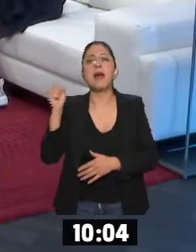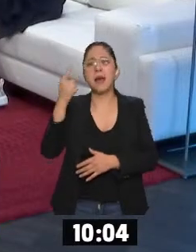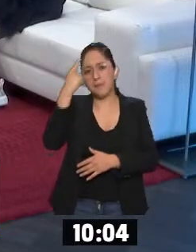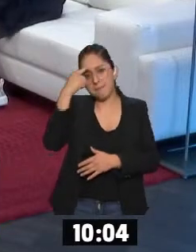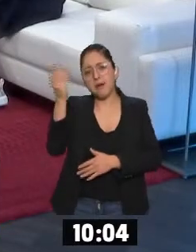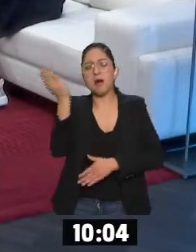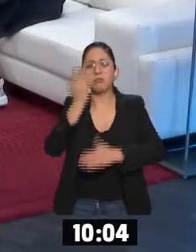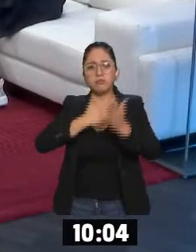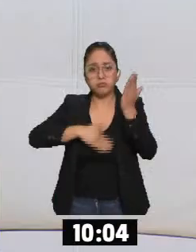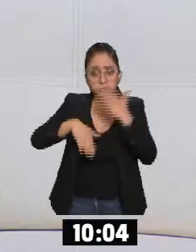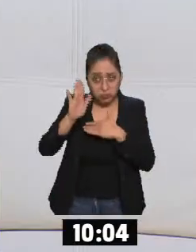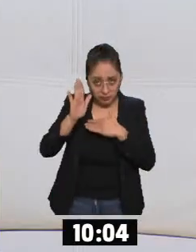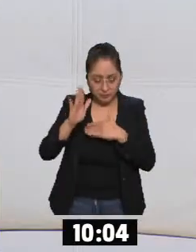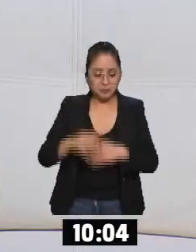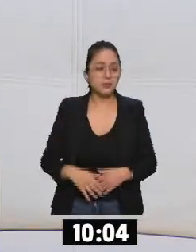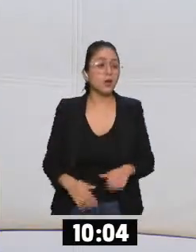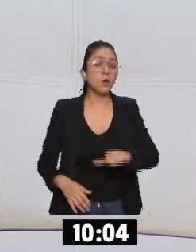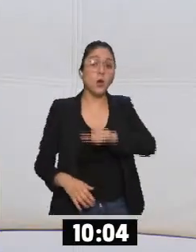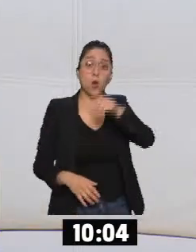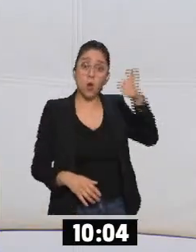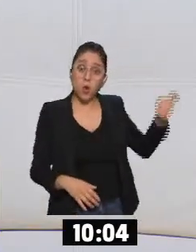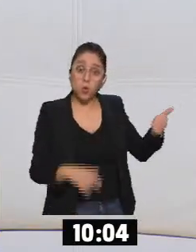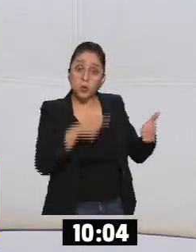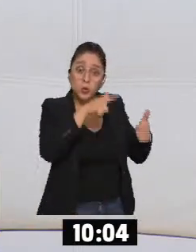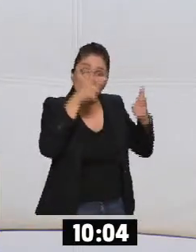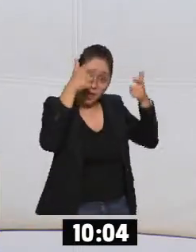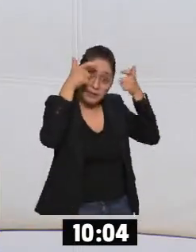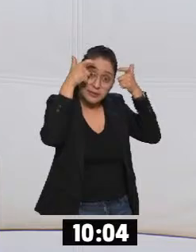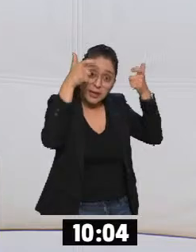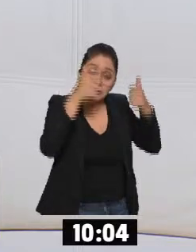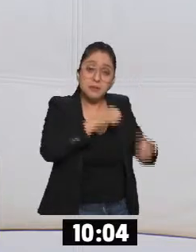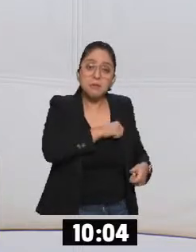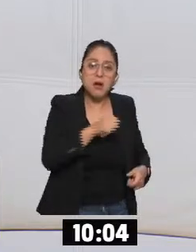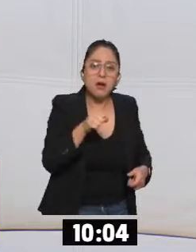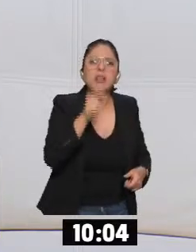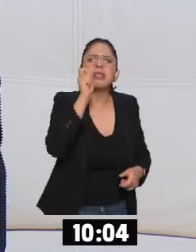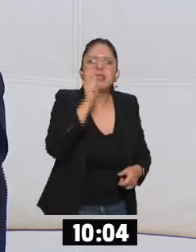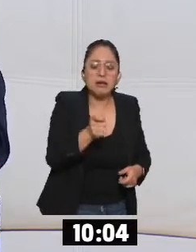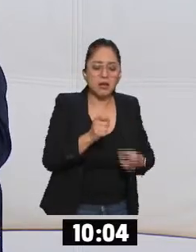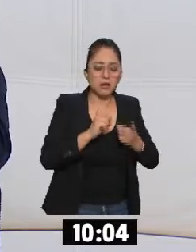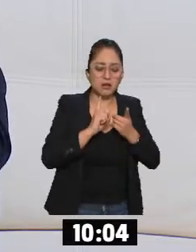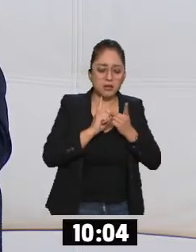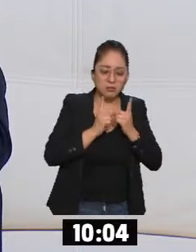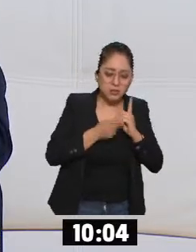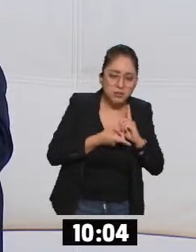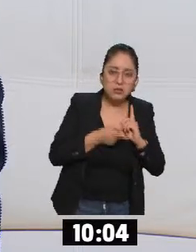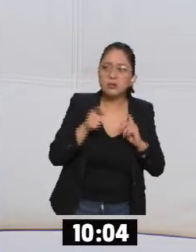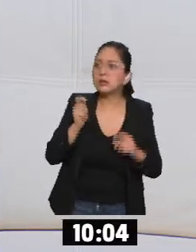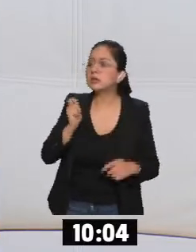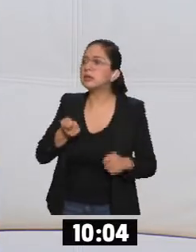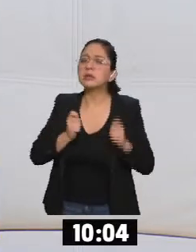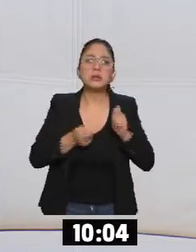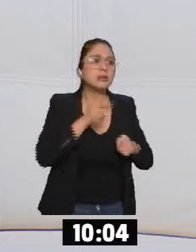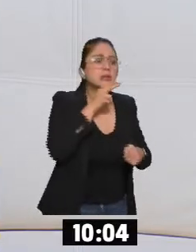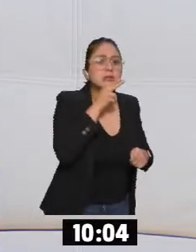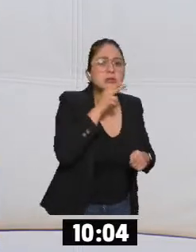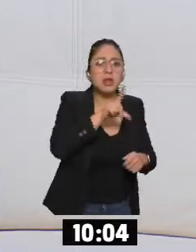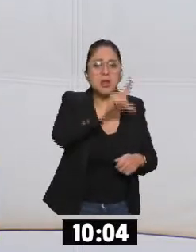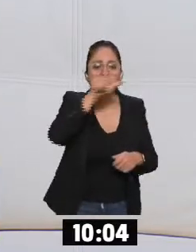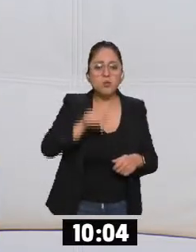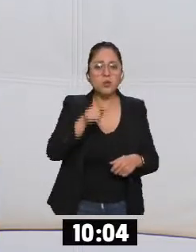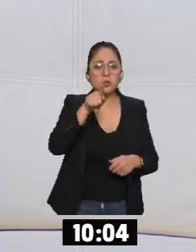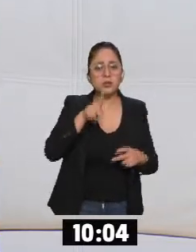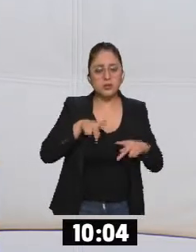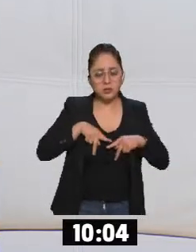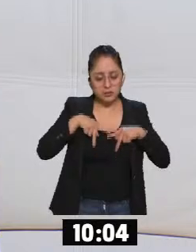mejor, pero el estrés malo produce depresión, ansiedad y baja nuestras habilidades. El problema es que